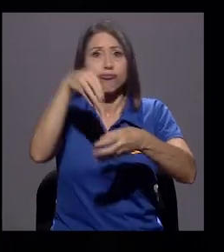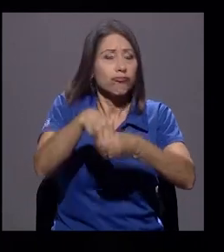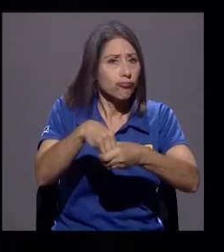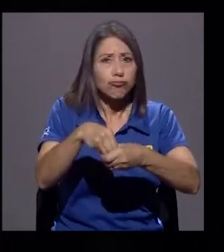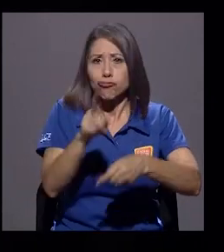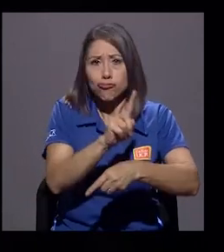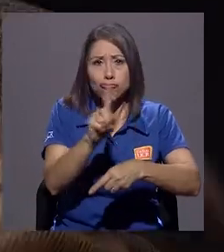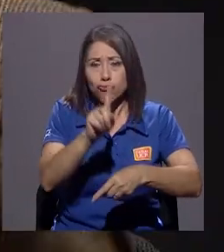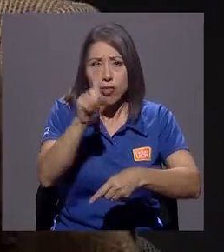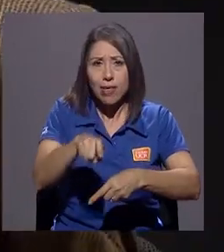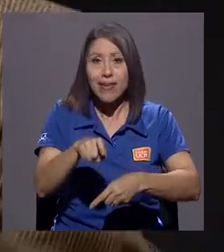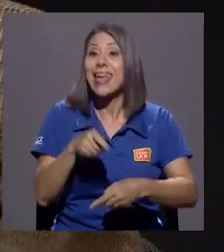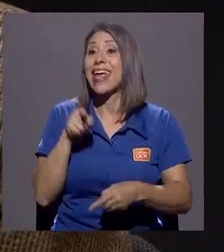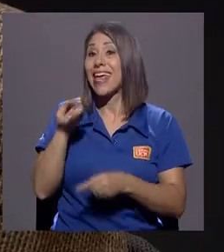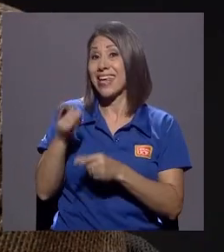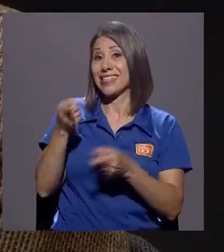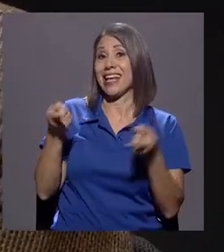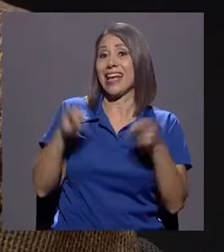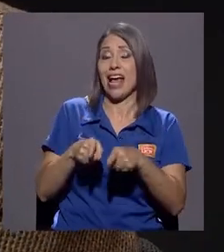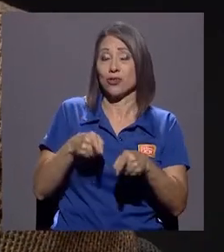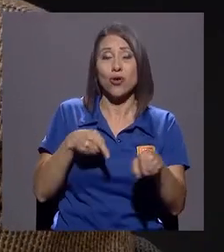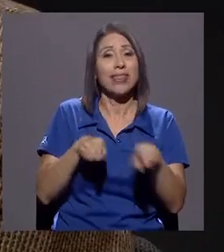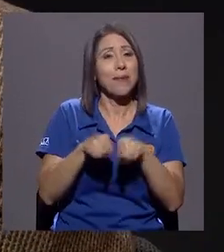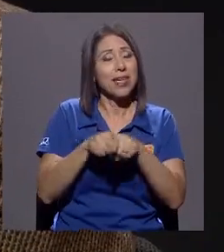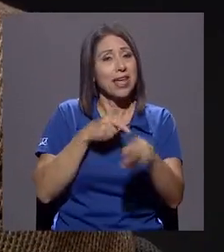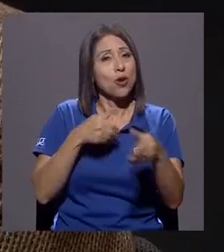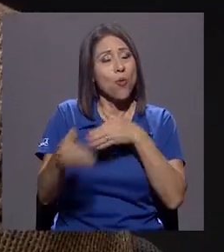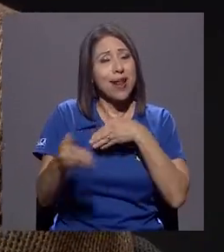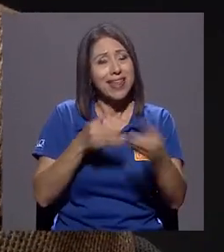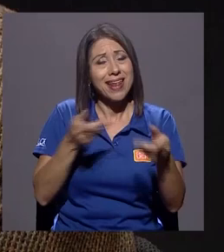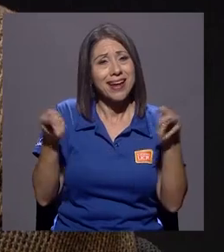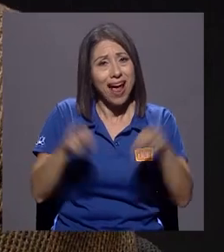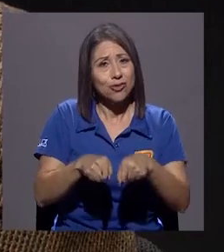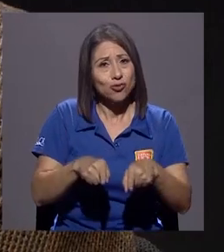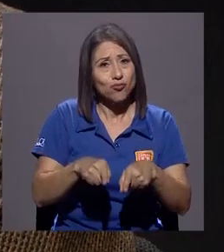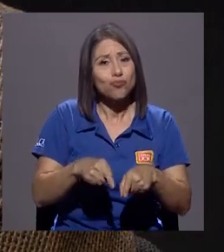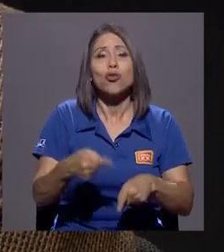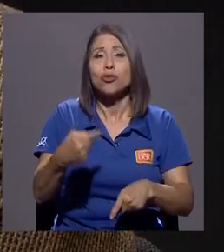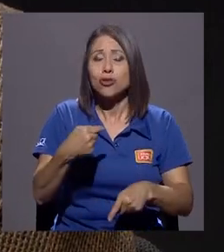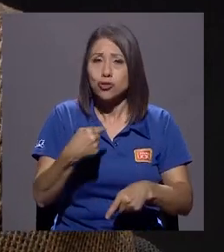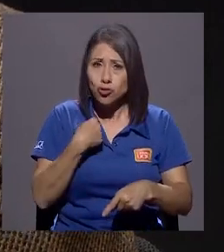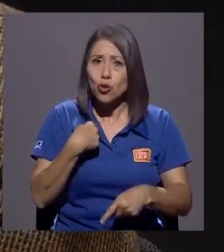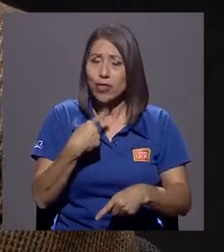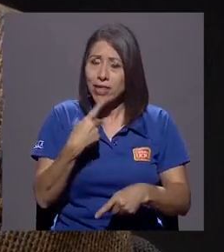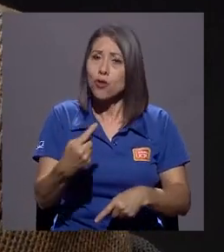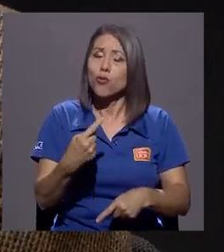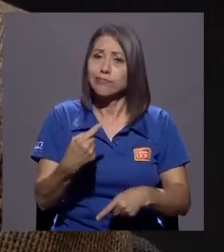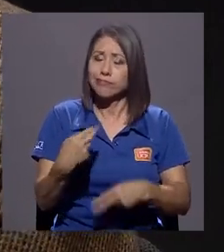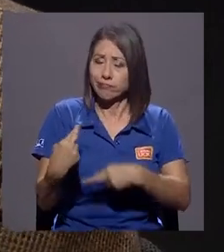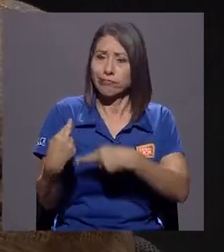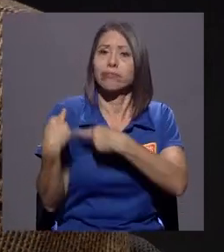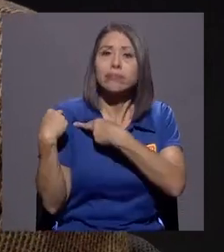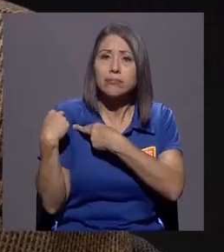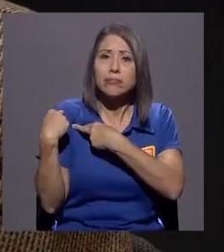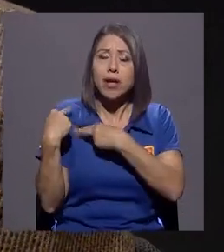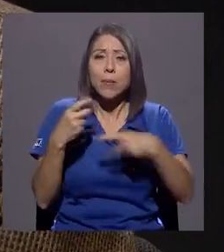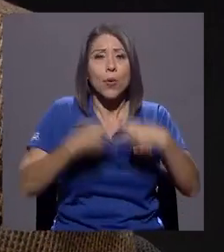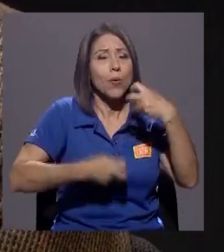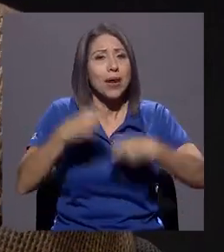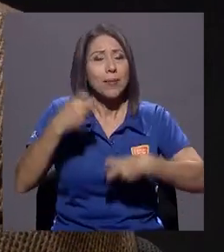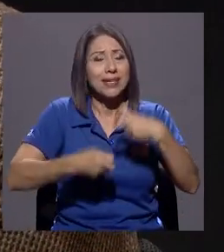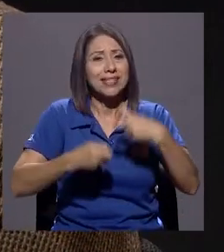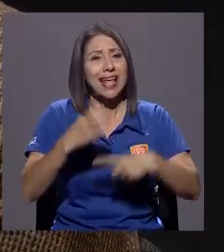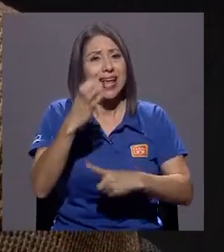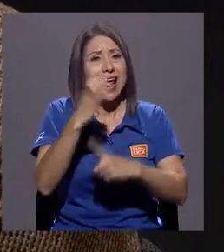debería pasar por la en este caso y encontrar el caso si yo sigo insistiendo en que los problemas de cada país debe resolver cada